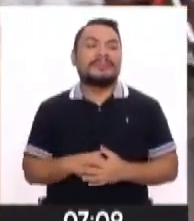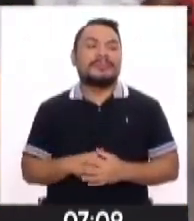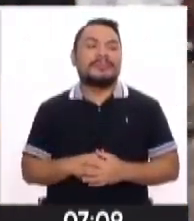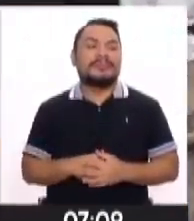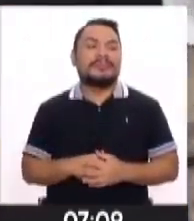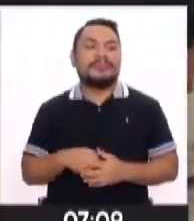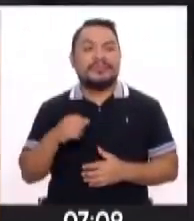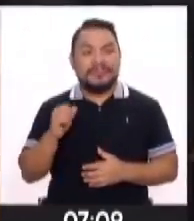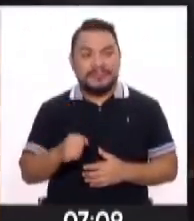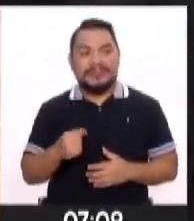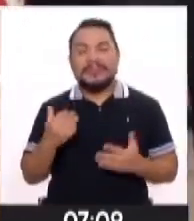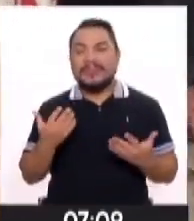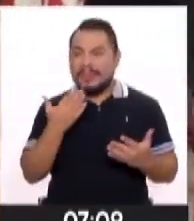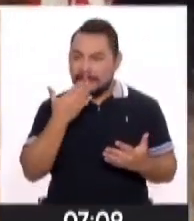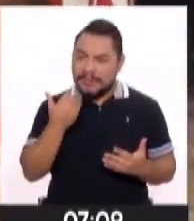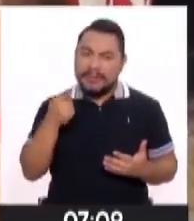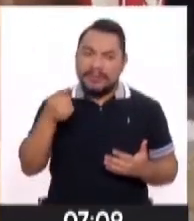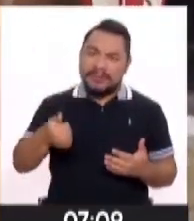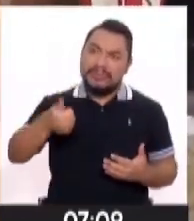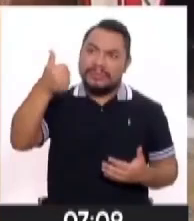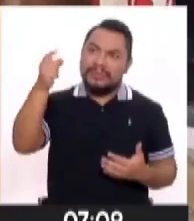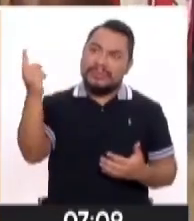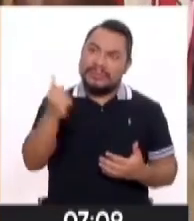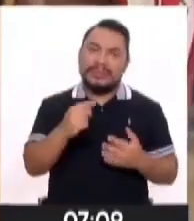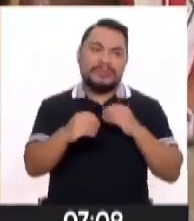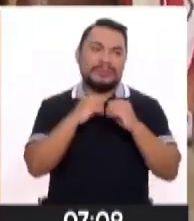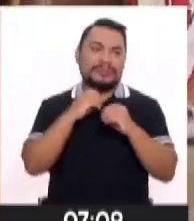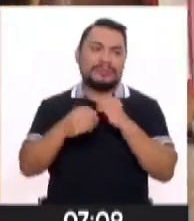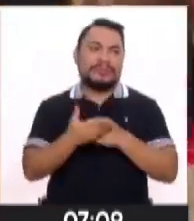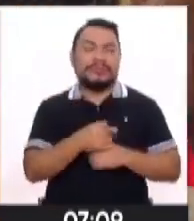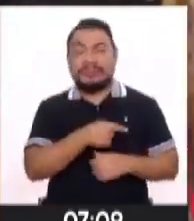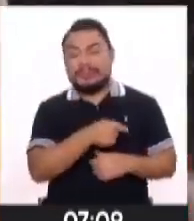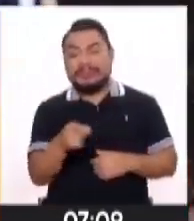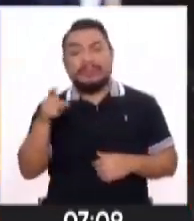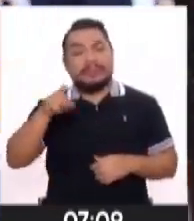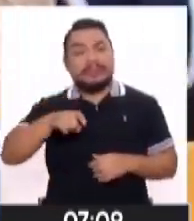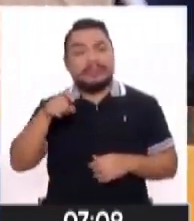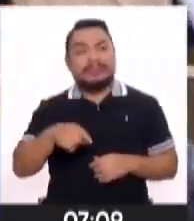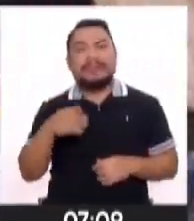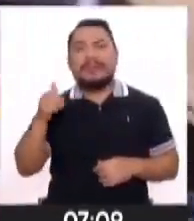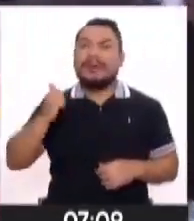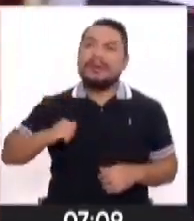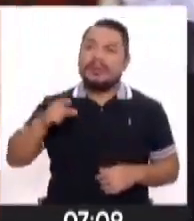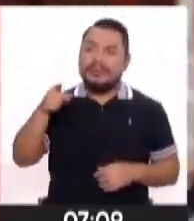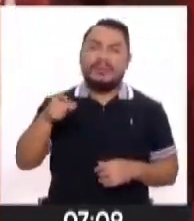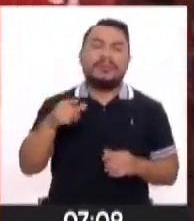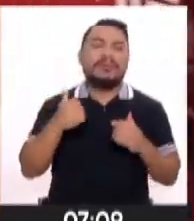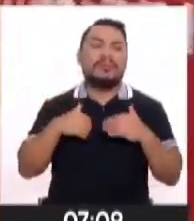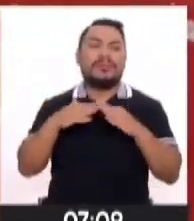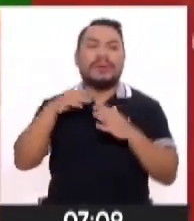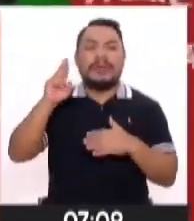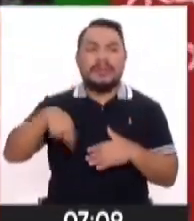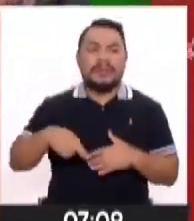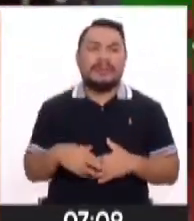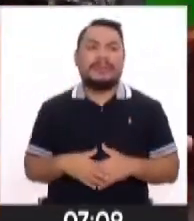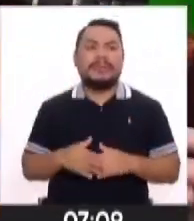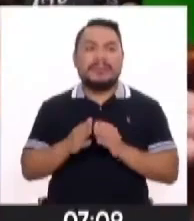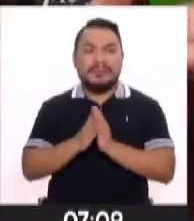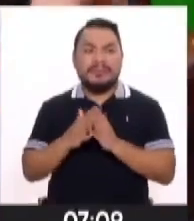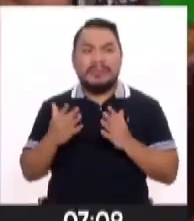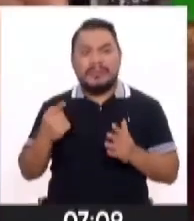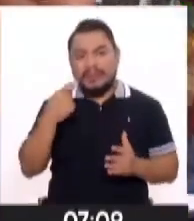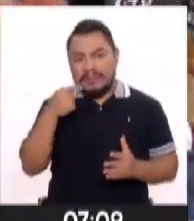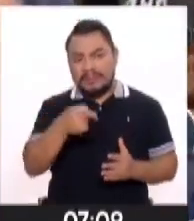Sería bueno que las autoridades solucionen el problema, porque ellos necesitan, más que todo el alcalde del municipio de Rímac, ¿no?, ver a su